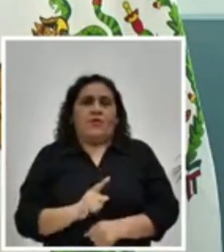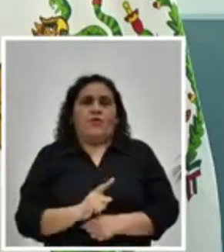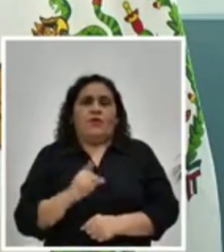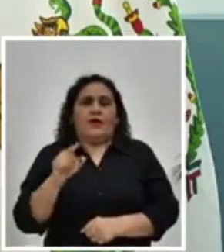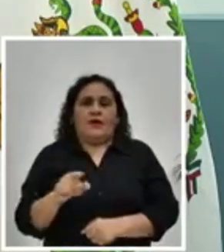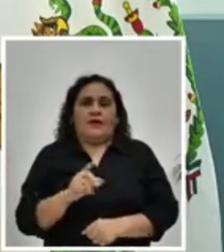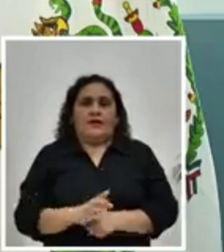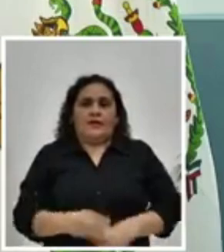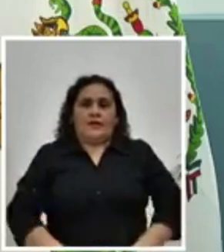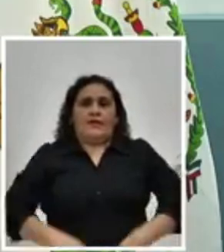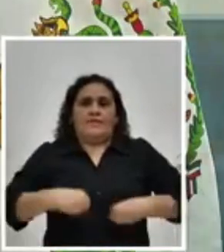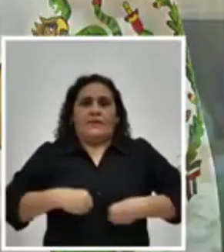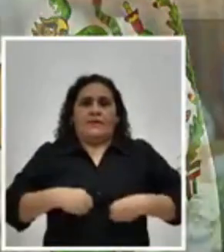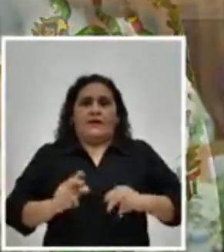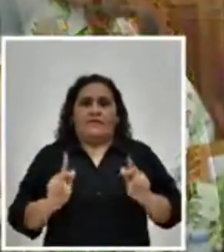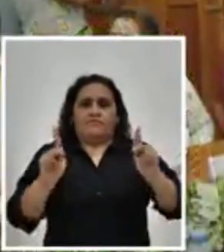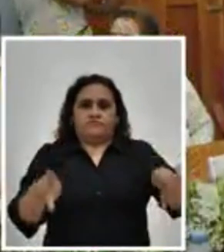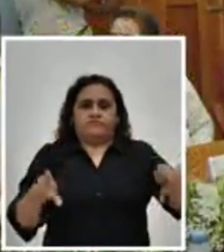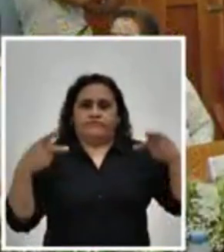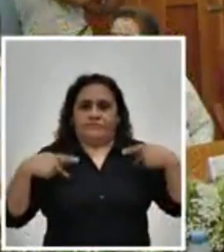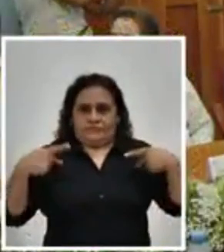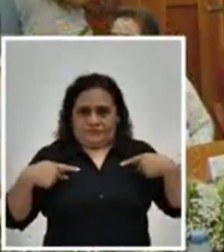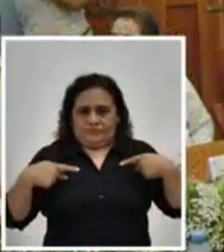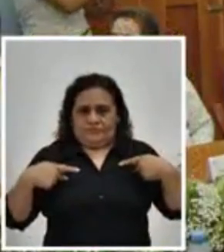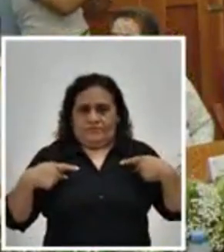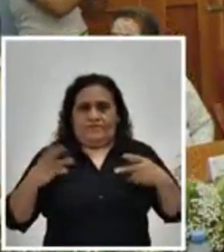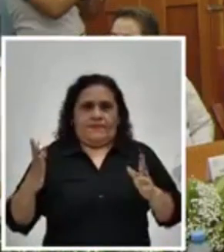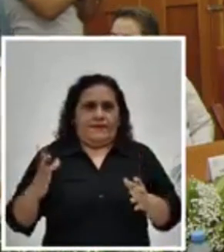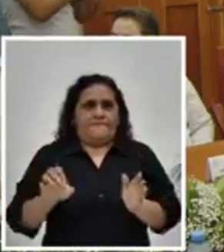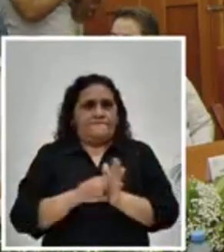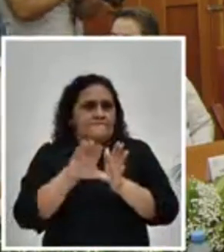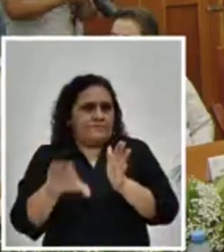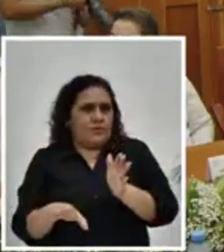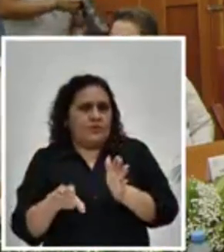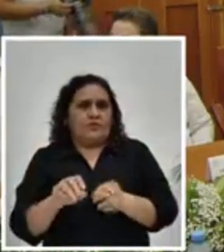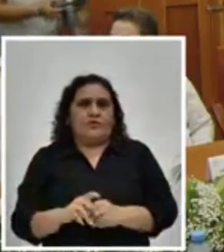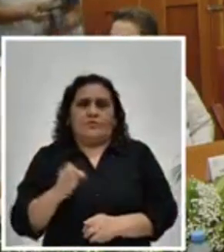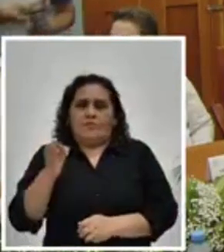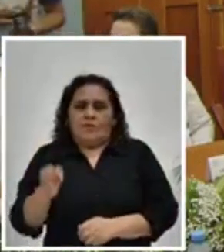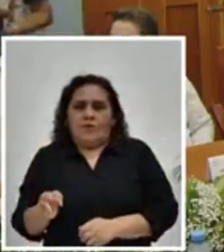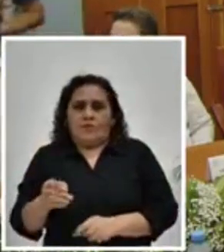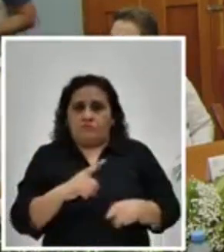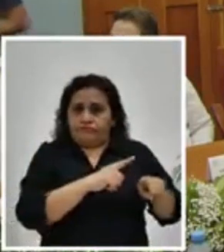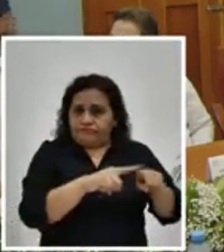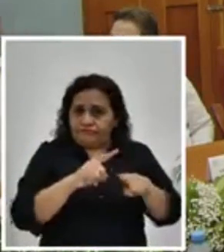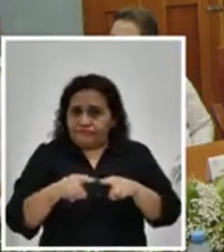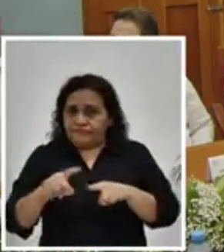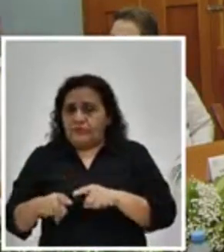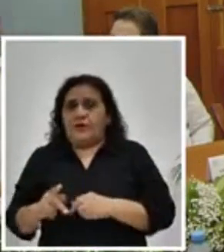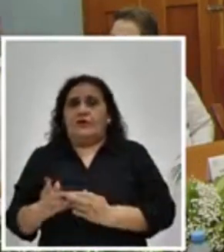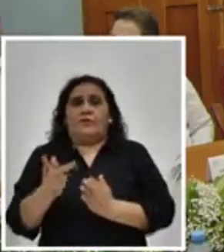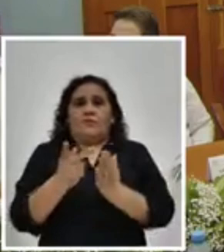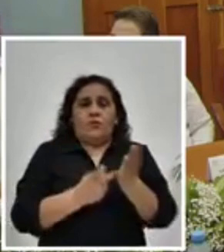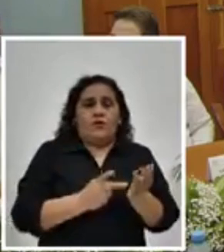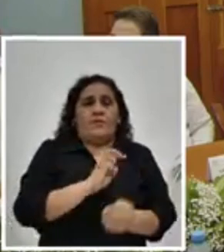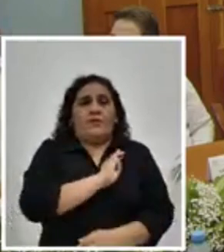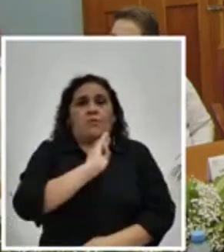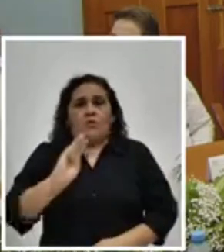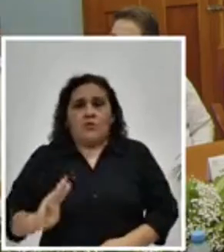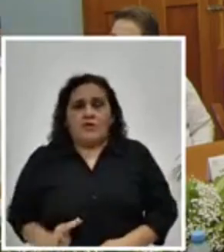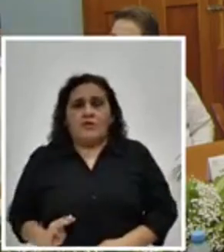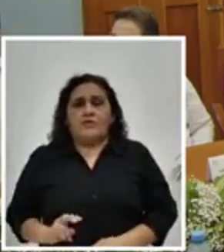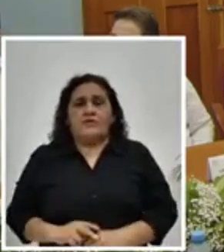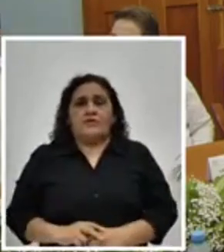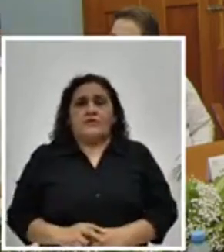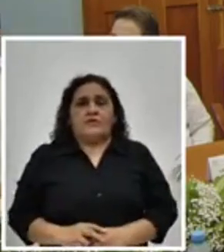los progreseños. Por mencionar algunos, se aprobaron diversos programas municipales, se